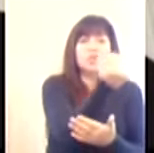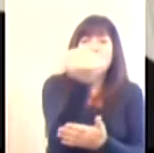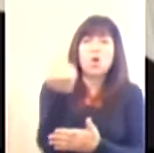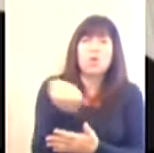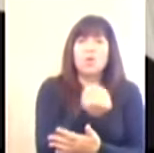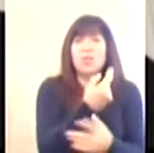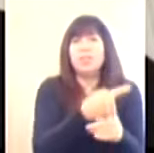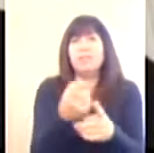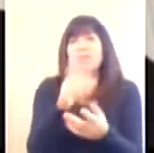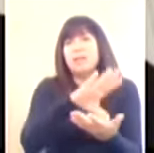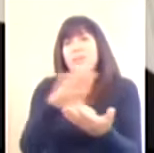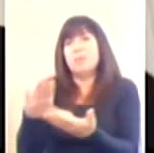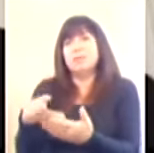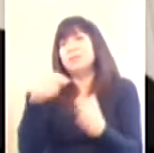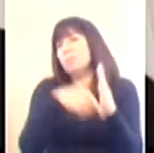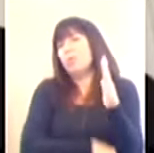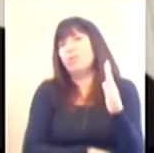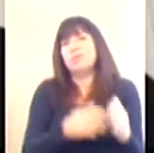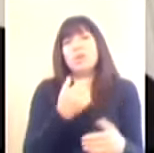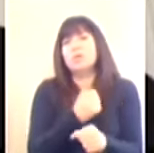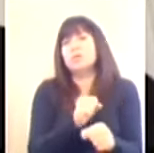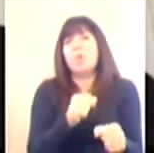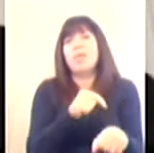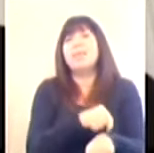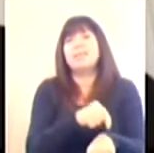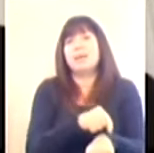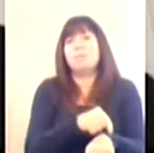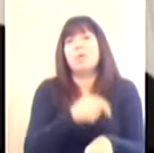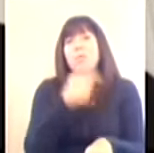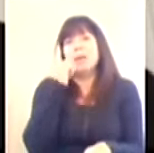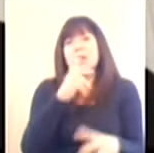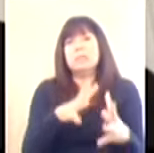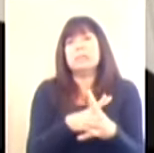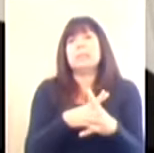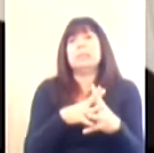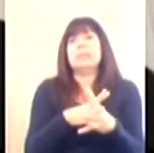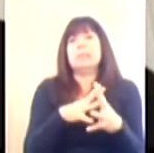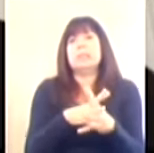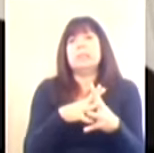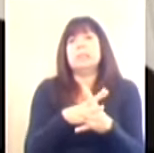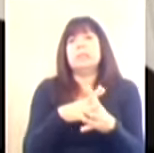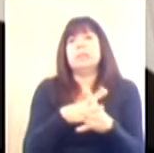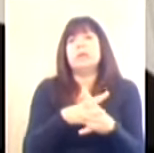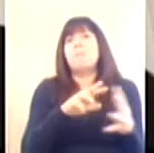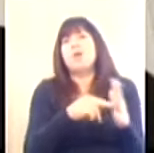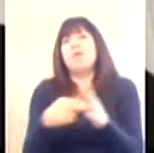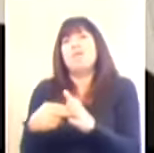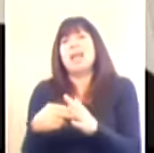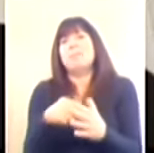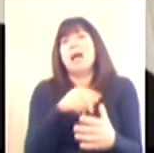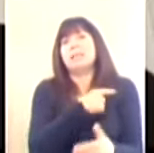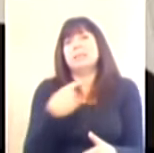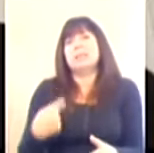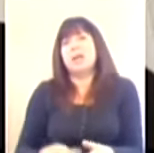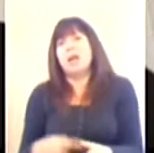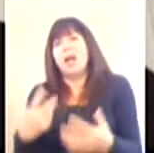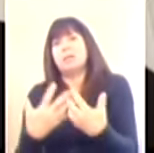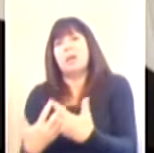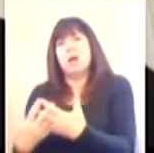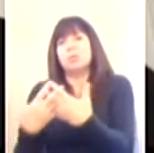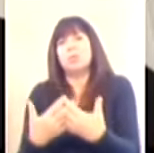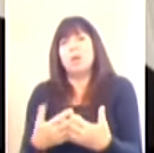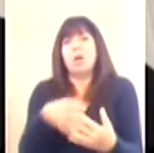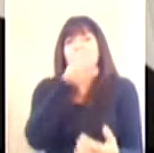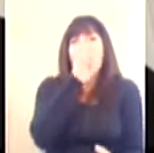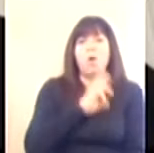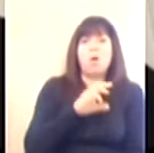tenemos tiempo ahora para profundizar en esto, pero la tensión que estamos viendo entre Estados Unidos y China, lo que está pasando a raíz del rol de la OMS,